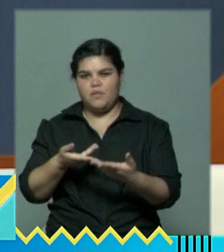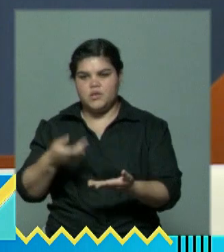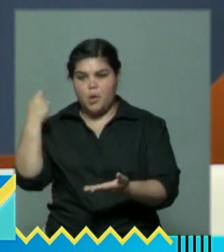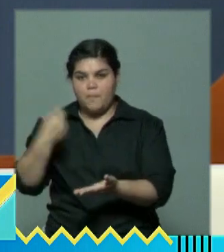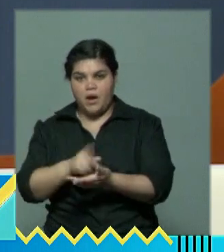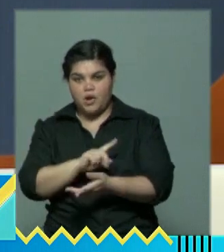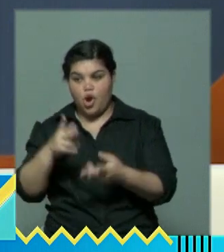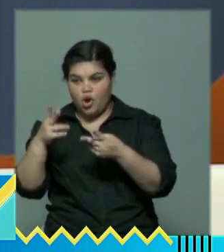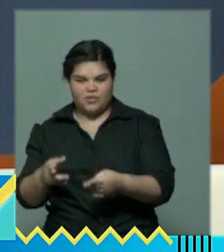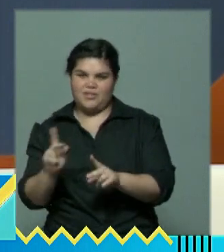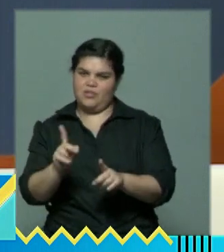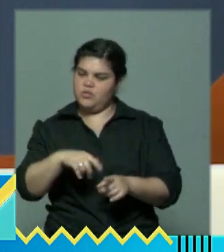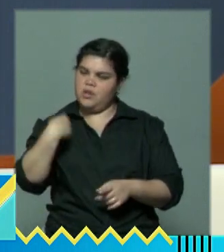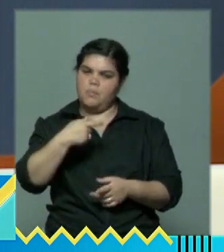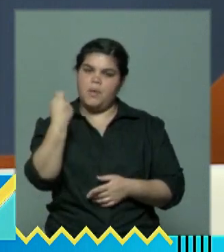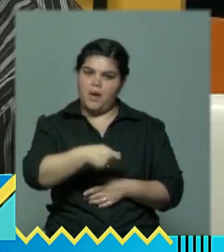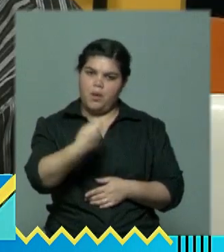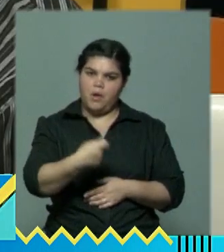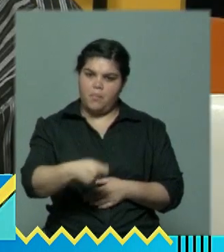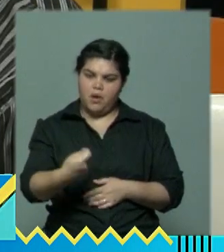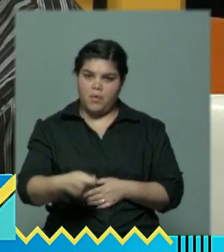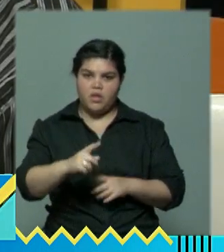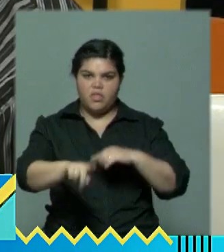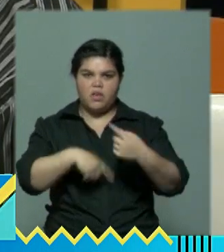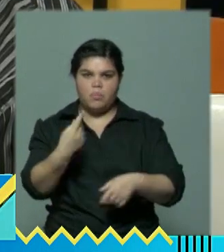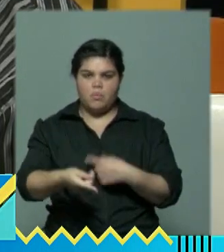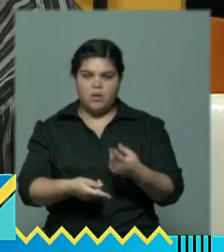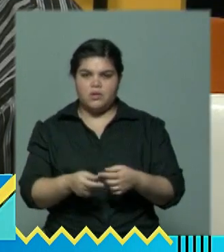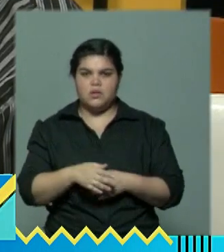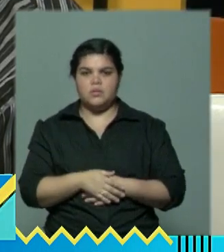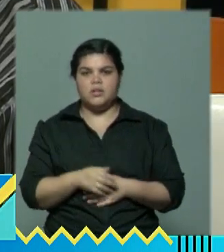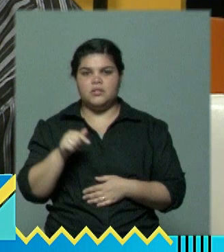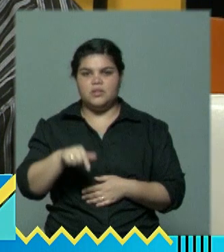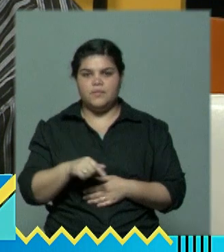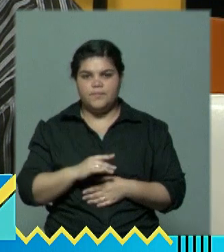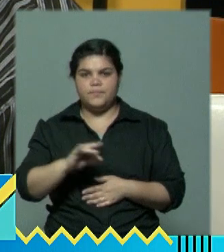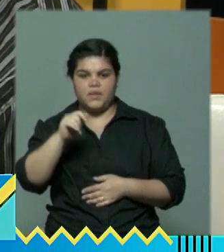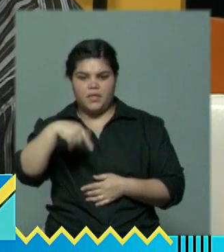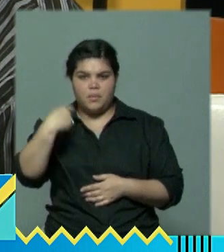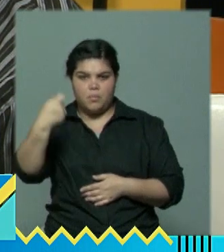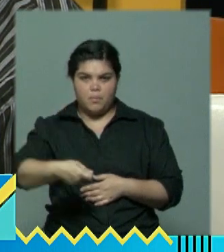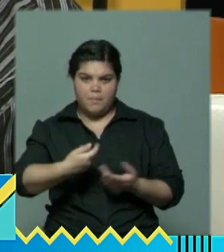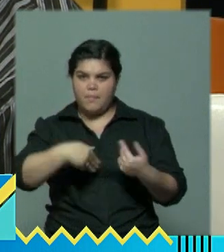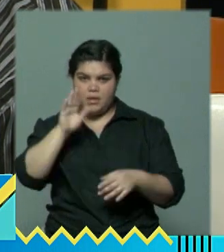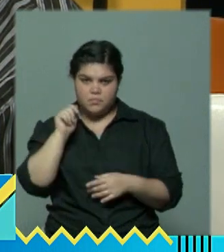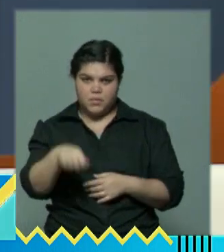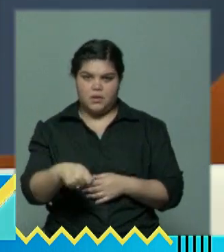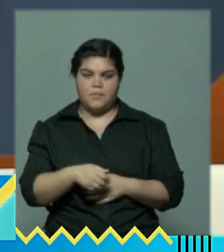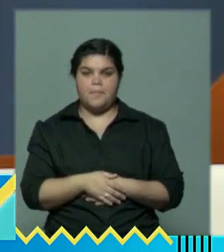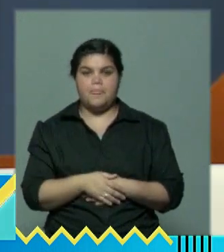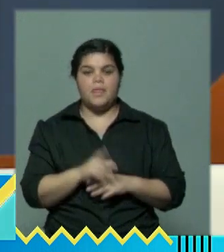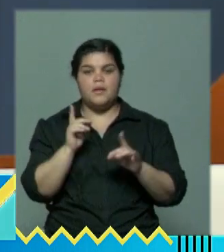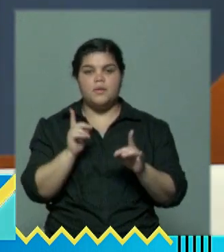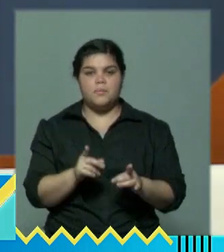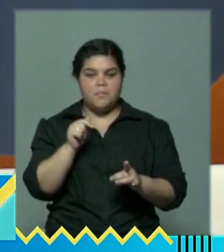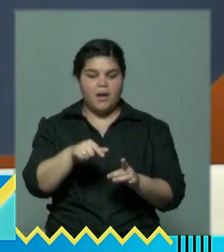te acogías a una moratoria. Digo, me suena tufillo a eso, ¿viste? Hoy va a haber una moratoria de las cargas